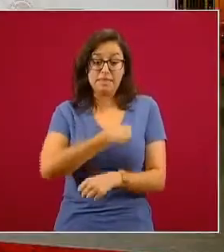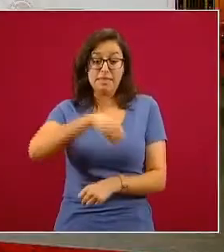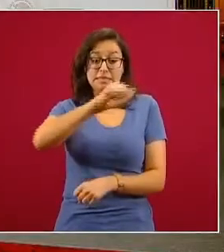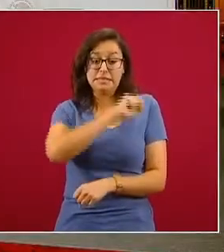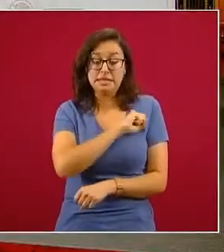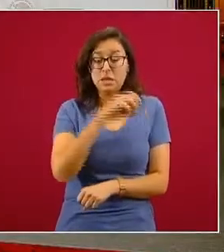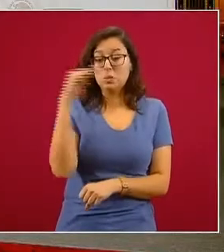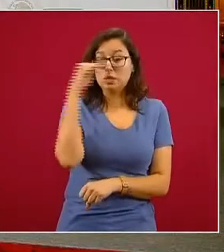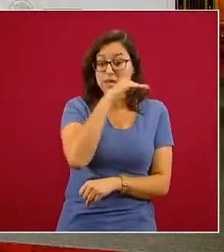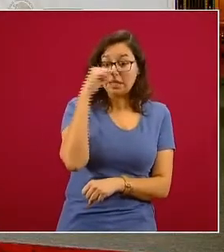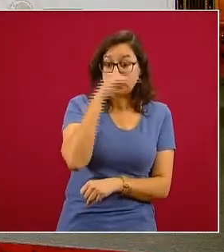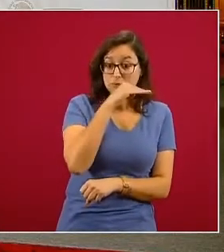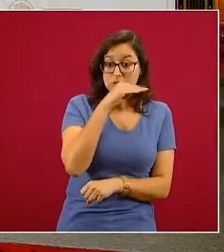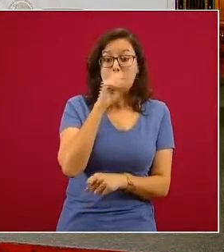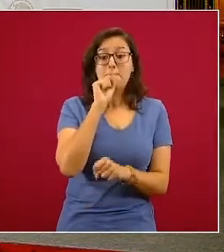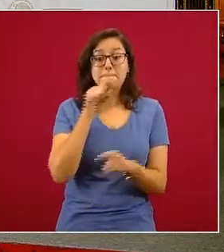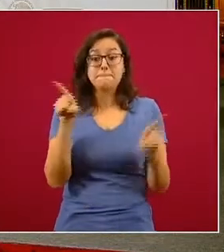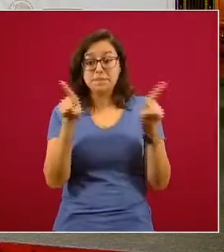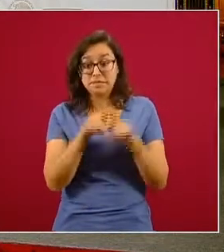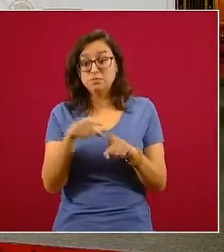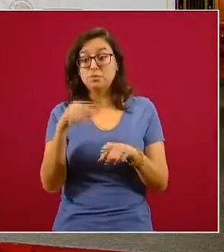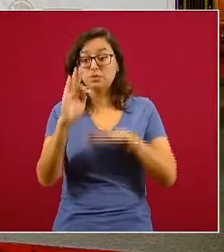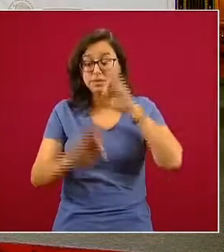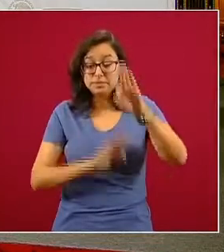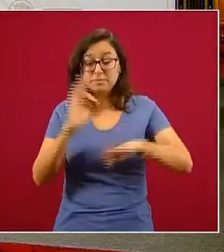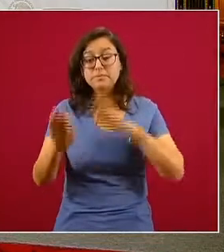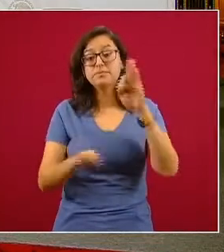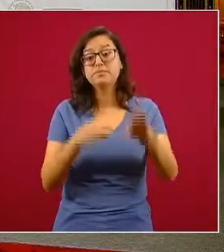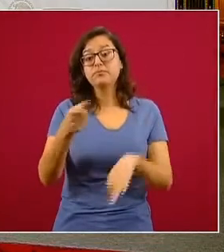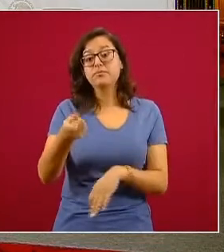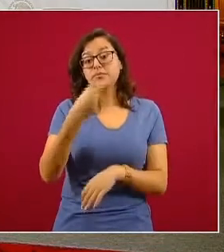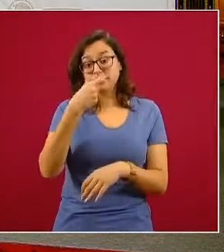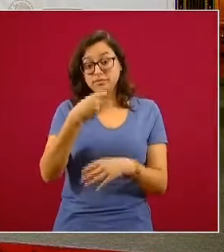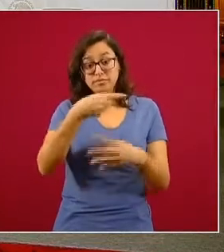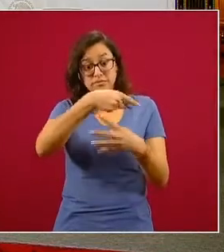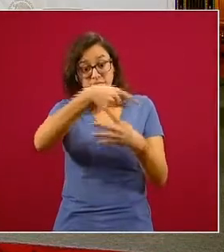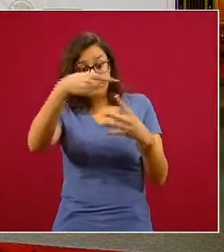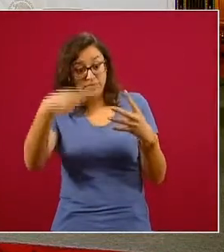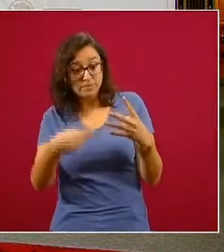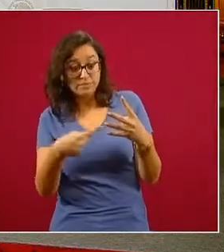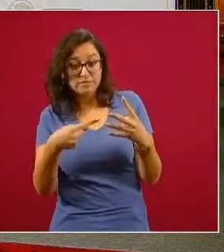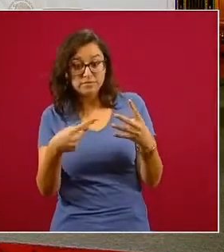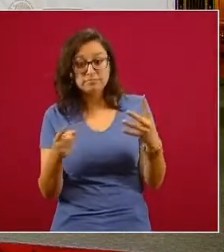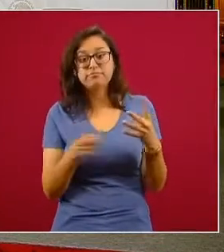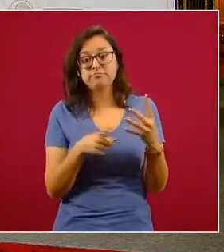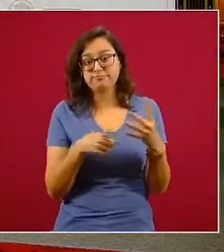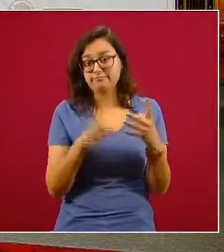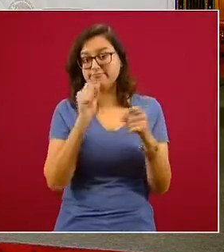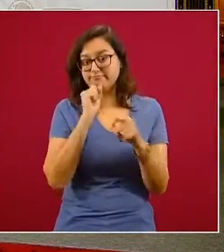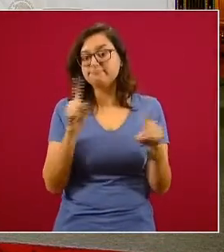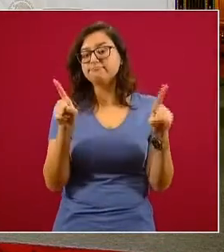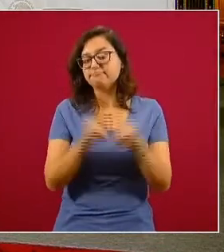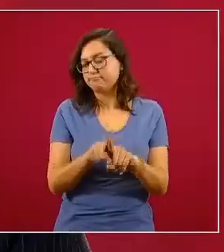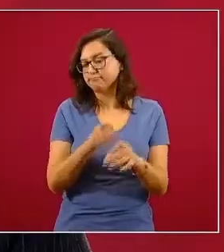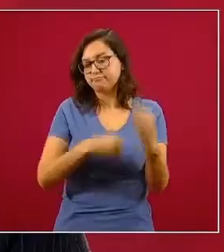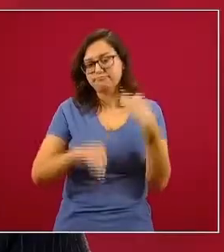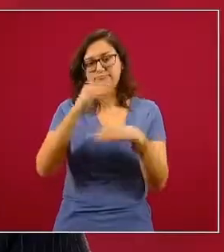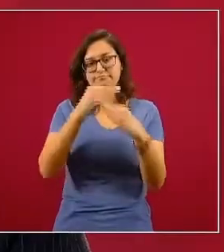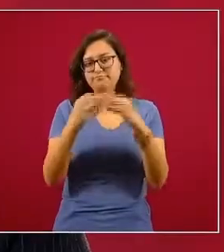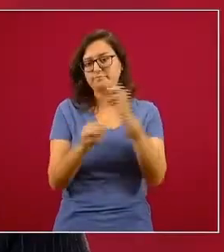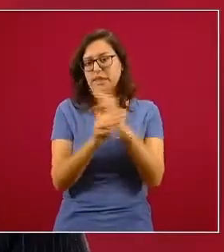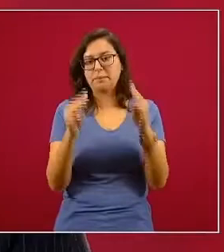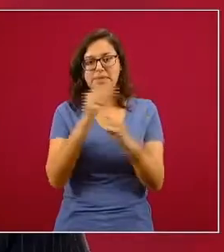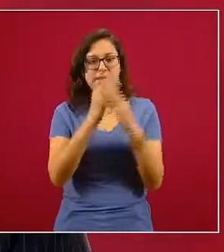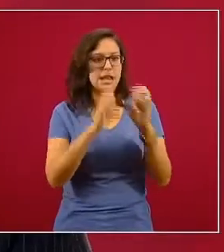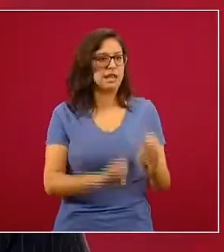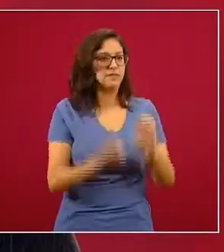servicios de salud y medicamentos gratuitos, una de sus 4 encomiendas es asegurar que existe la infraestructura y el equipamiento